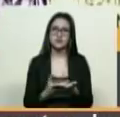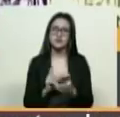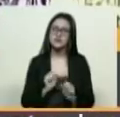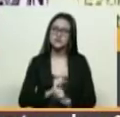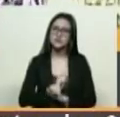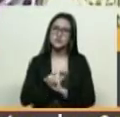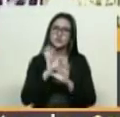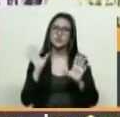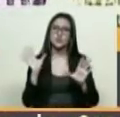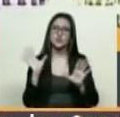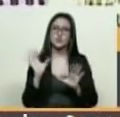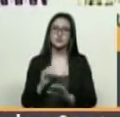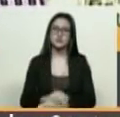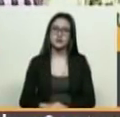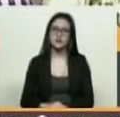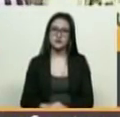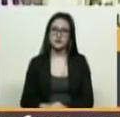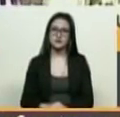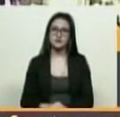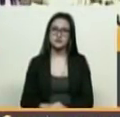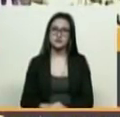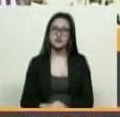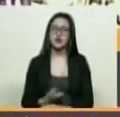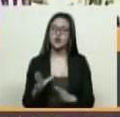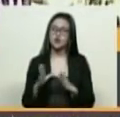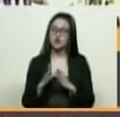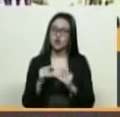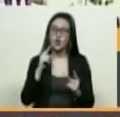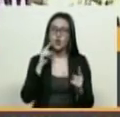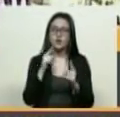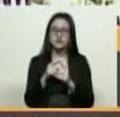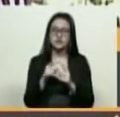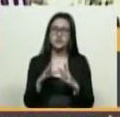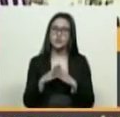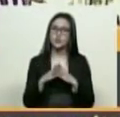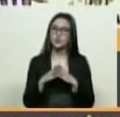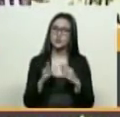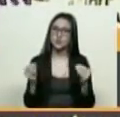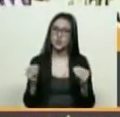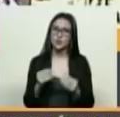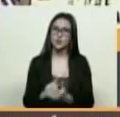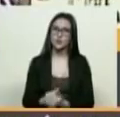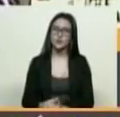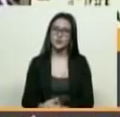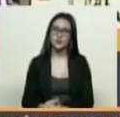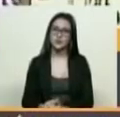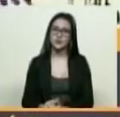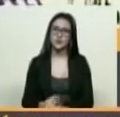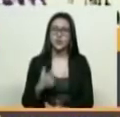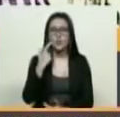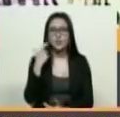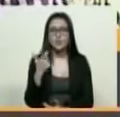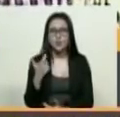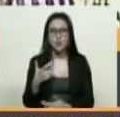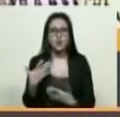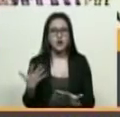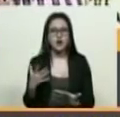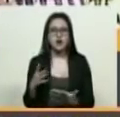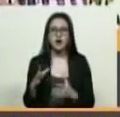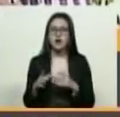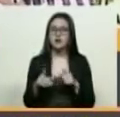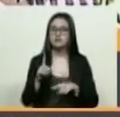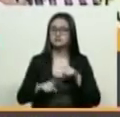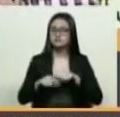claramente sus propósitos, su talante, lo que busca y lo que no